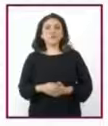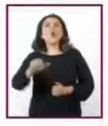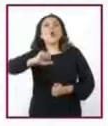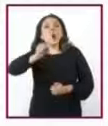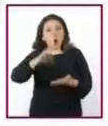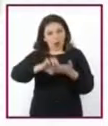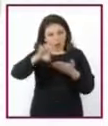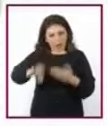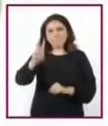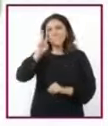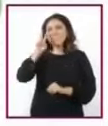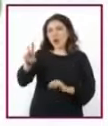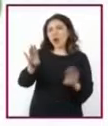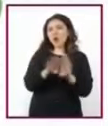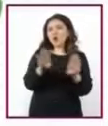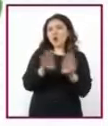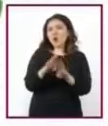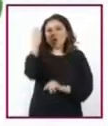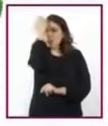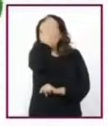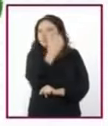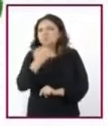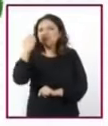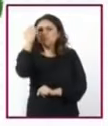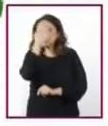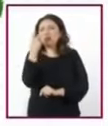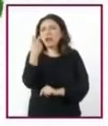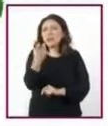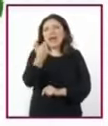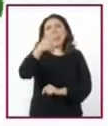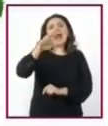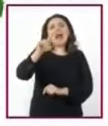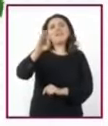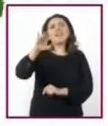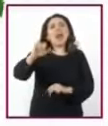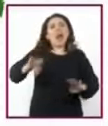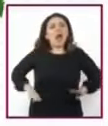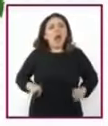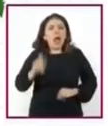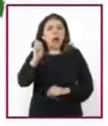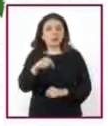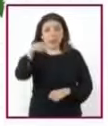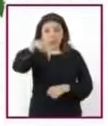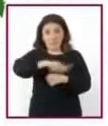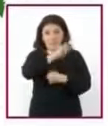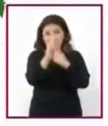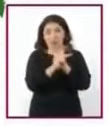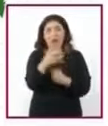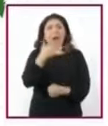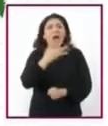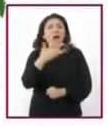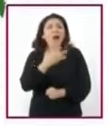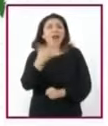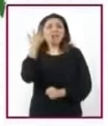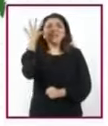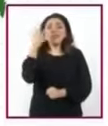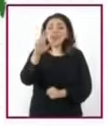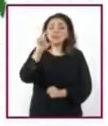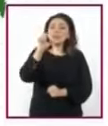Veamos otro ejemplo para analizar los elementos que componen una gráfica. En el país,